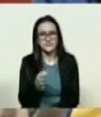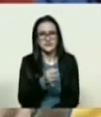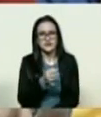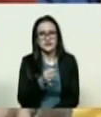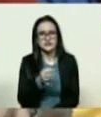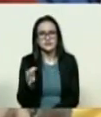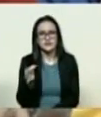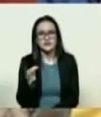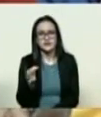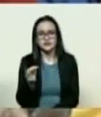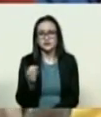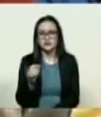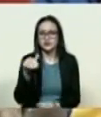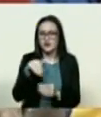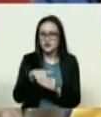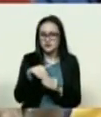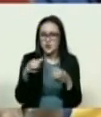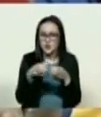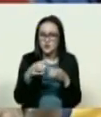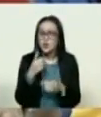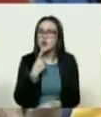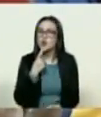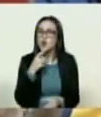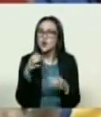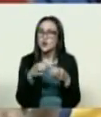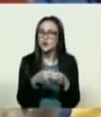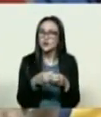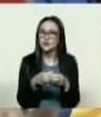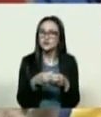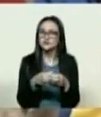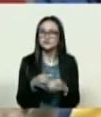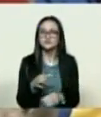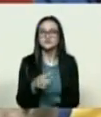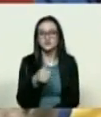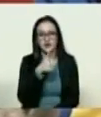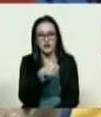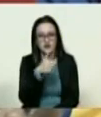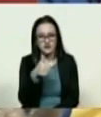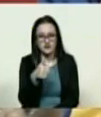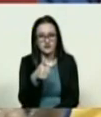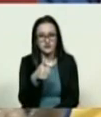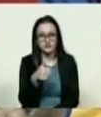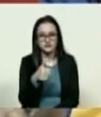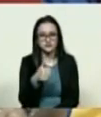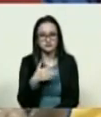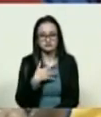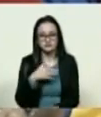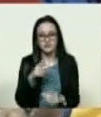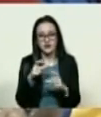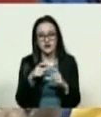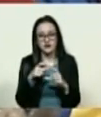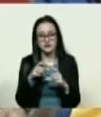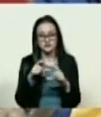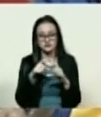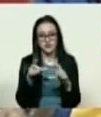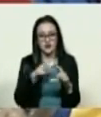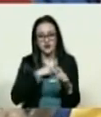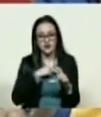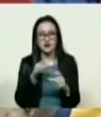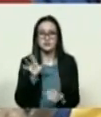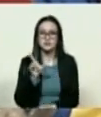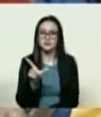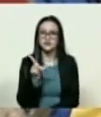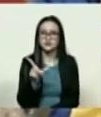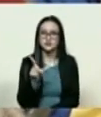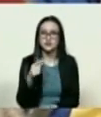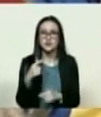los puntos rojos en las elecciones, pero imaginemos una elección en cada punto rojo con mi carnet de la paz, con mi carnet del partido,